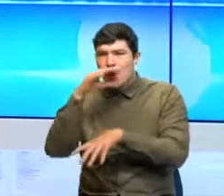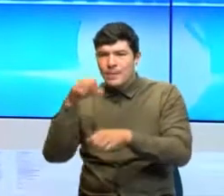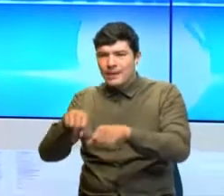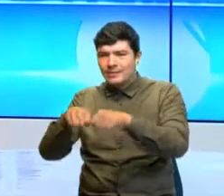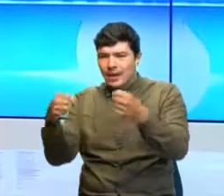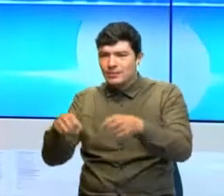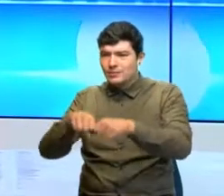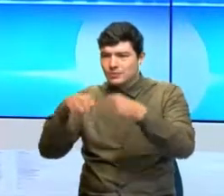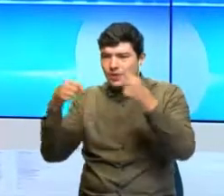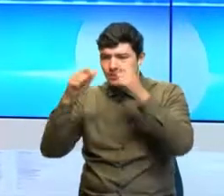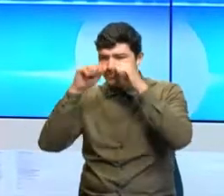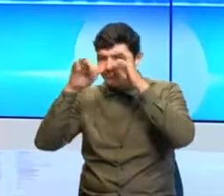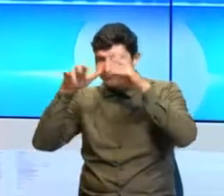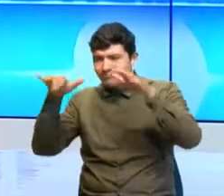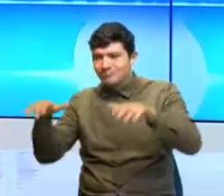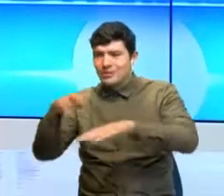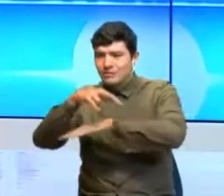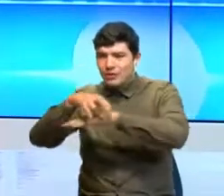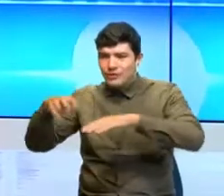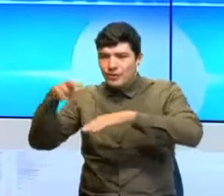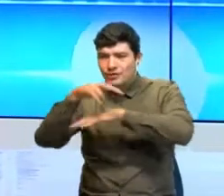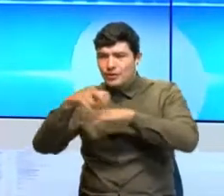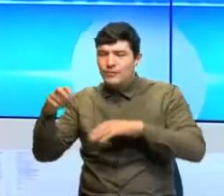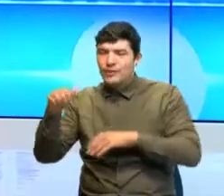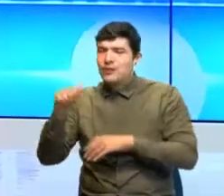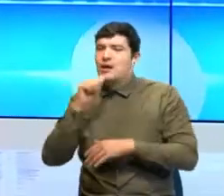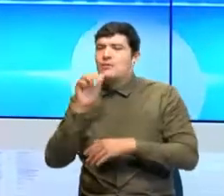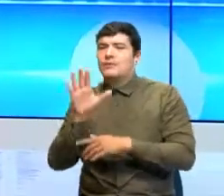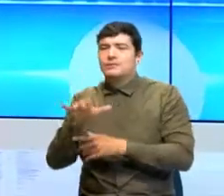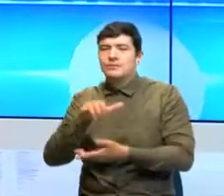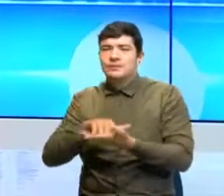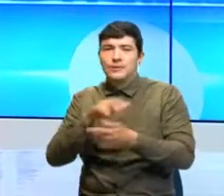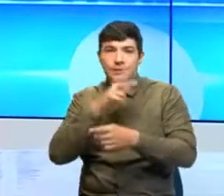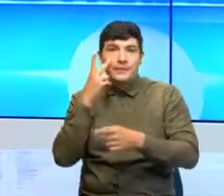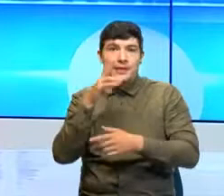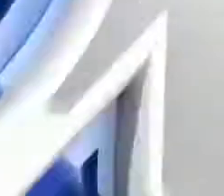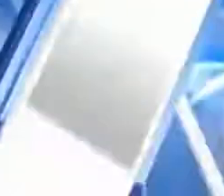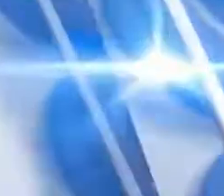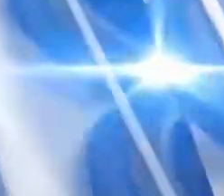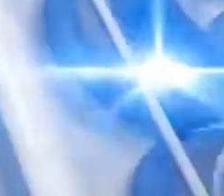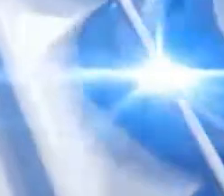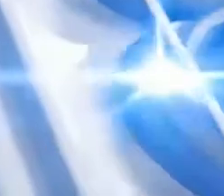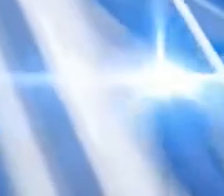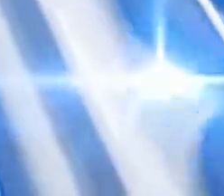destruyendo con la contaminación y el hurto del agua. La ampliación de esta noticia con Stephanie Payares. Adelante, Stephanie.